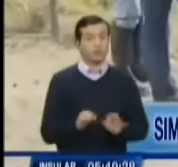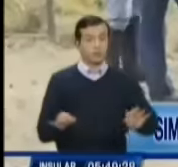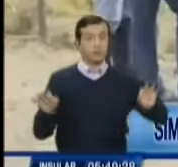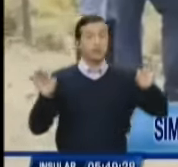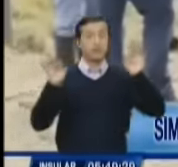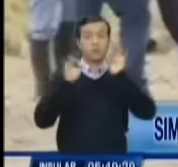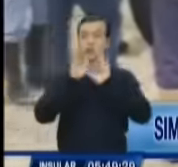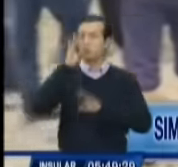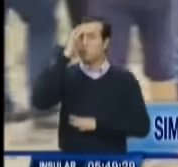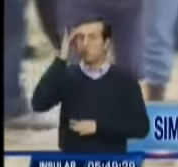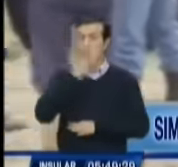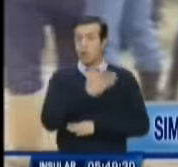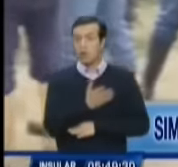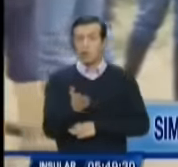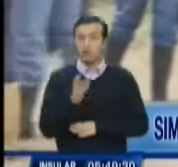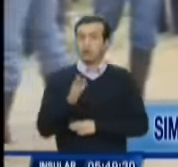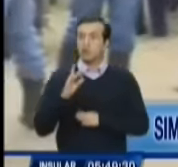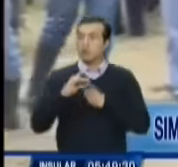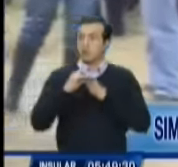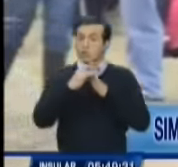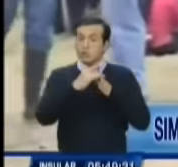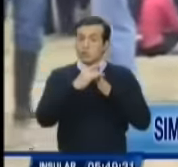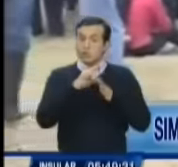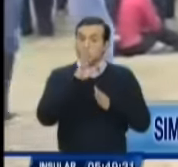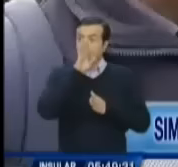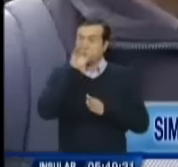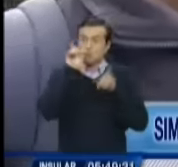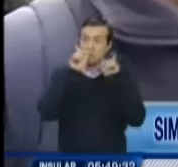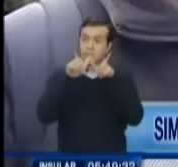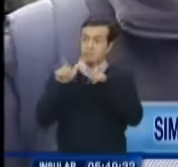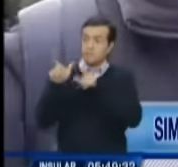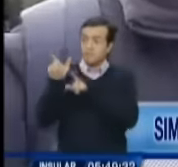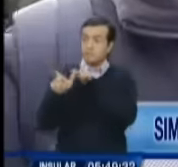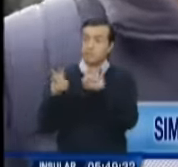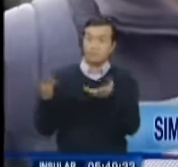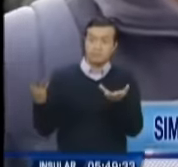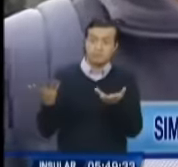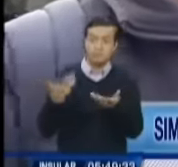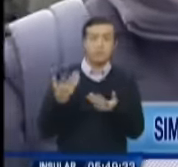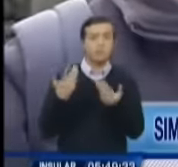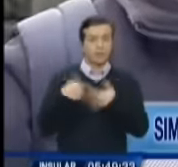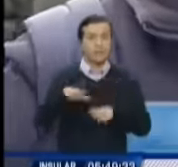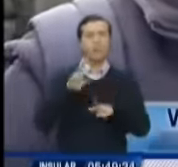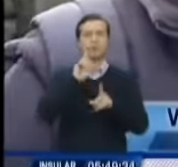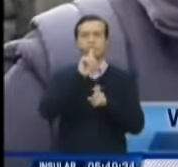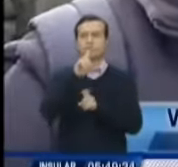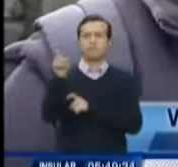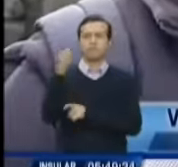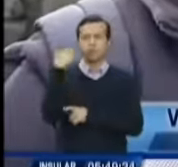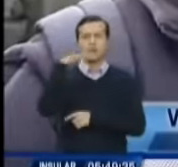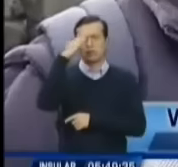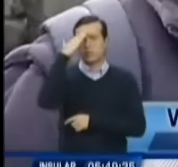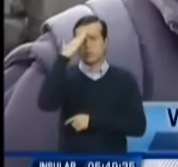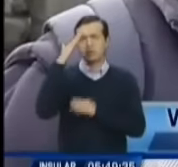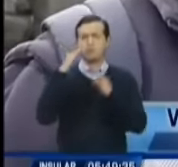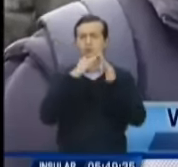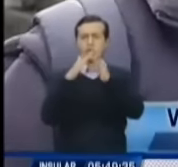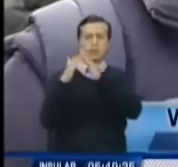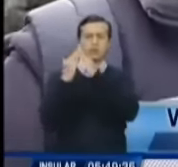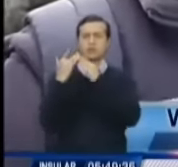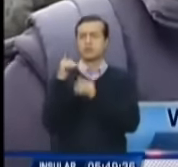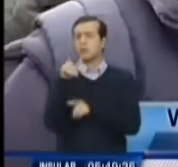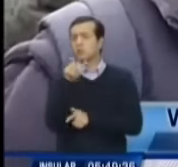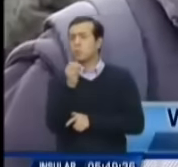actuar, pues guían a su gente y están pendientes de todos. Nosotros tenemos ya hecho un censo poblacional de nuestro lugar.